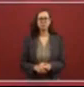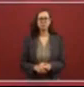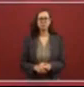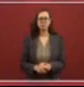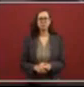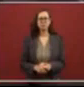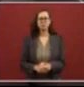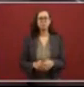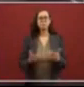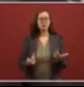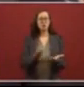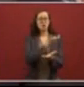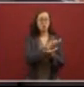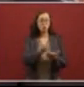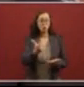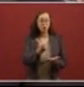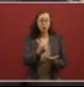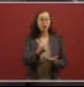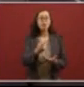se otorga un crédito